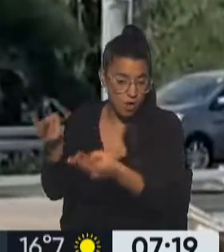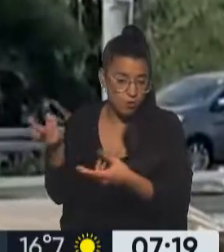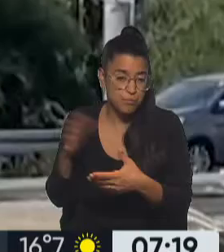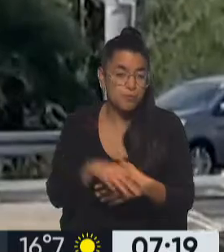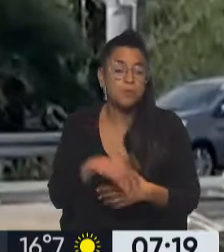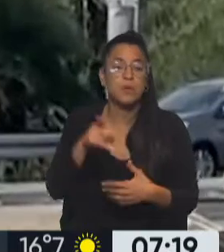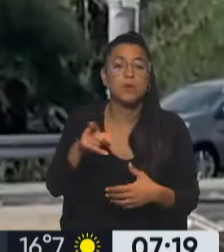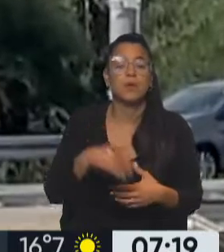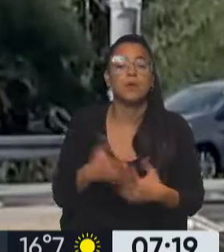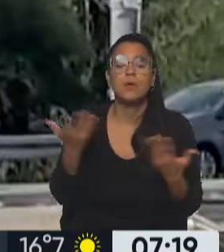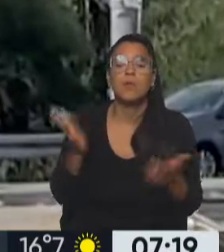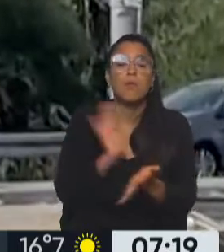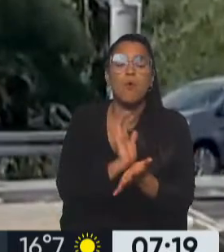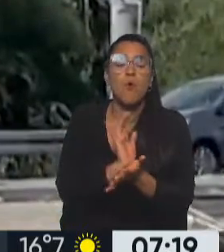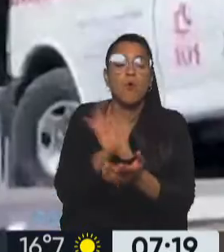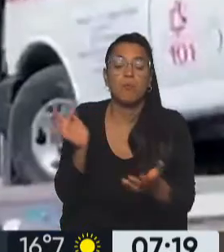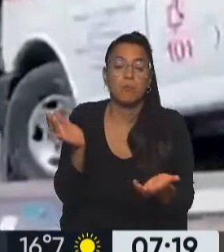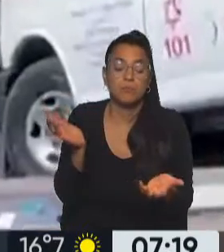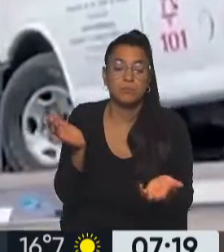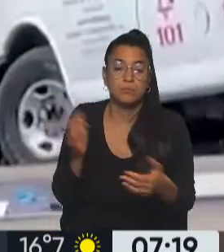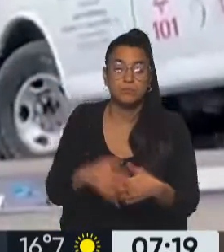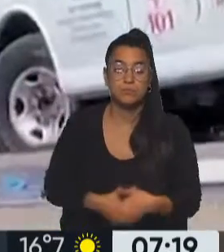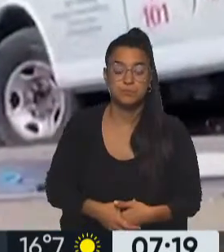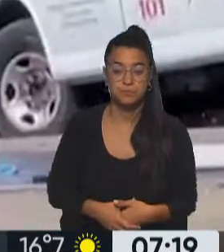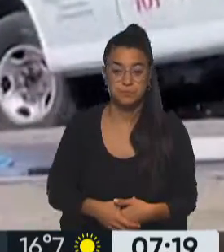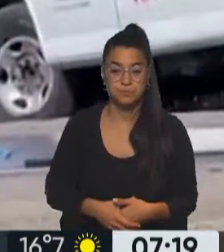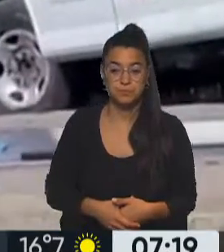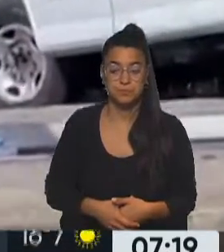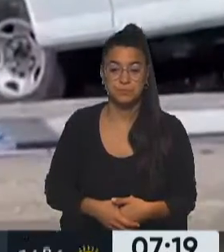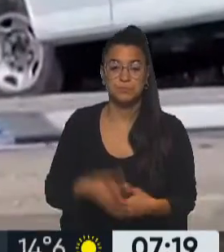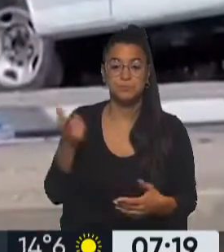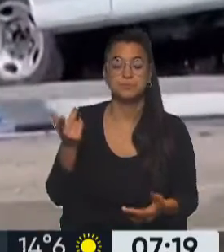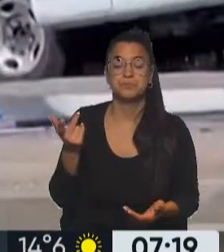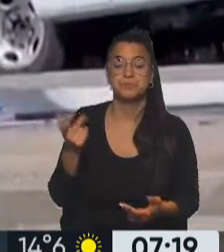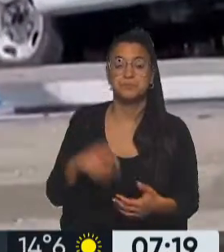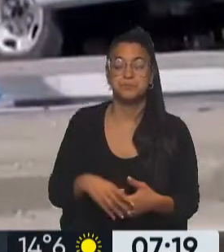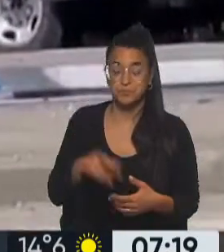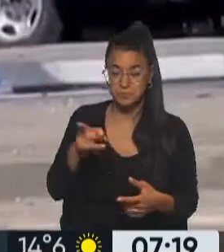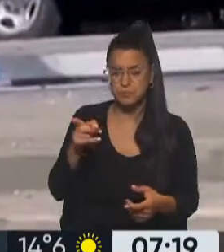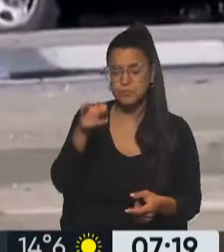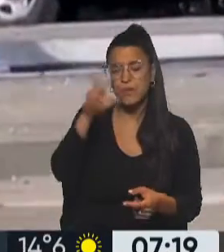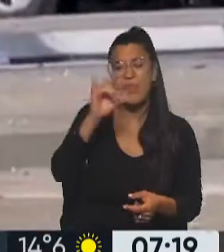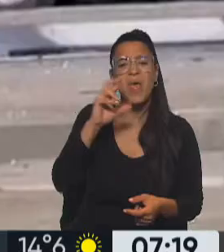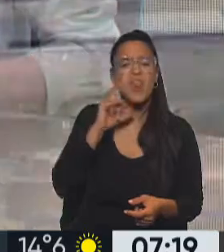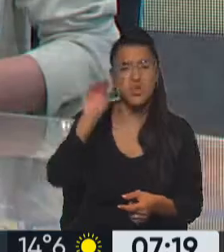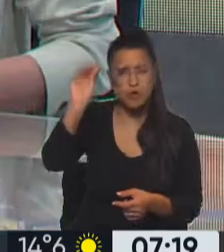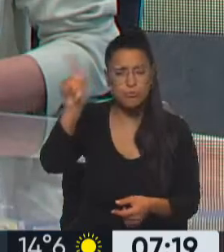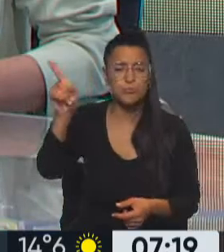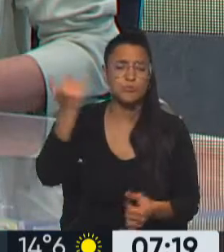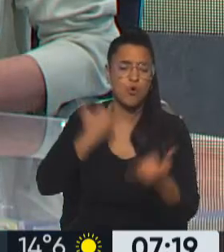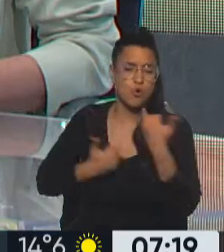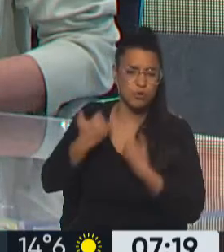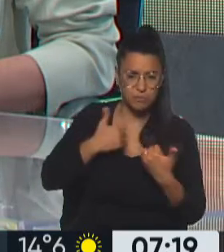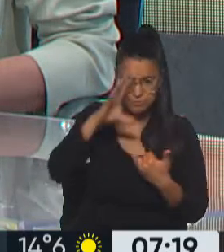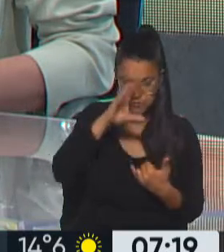No hubo que lamentar Darío, pérdidas. ¿Te animás a